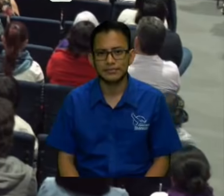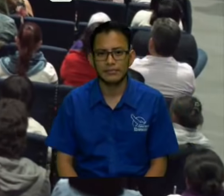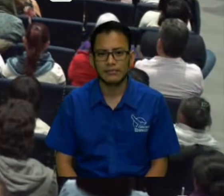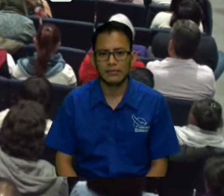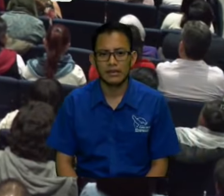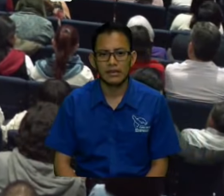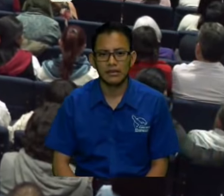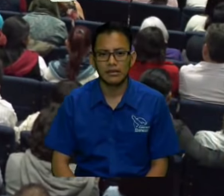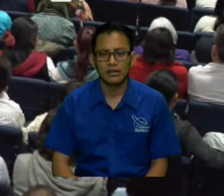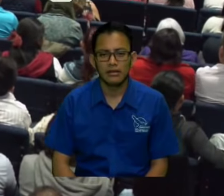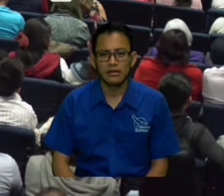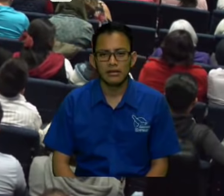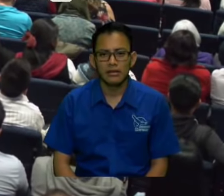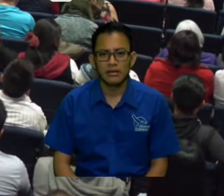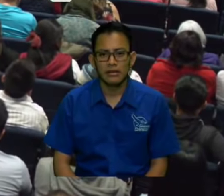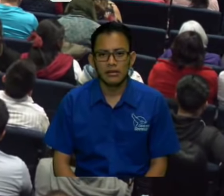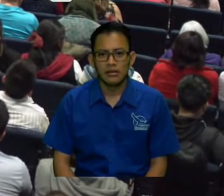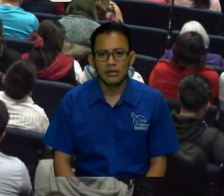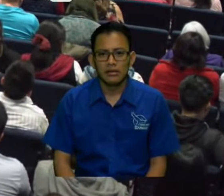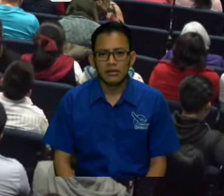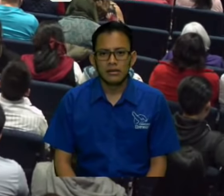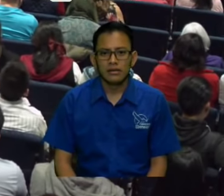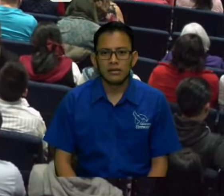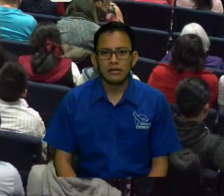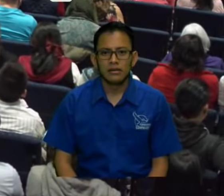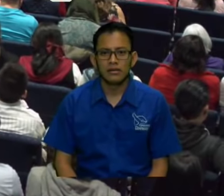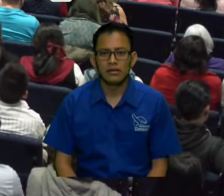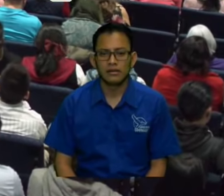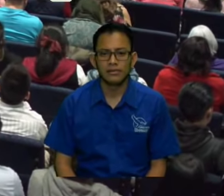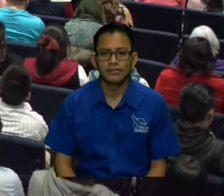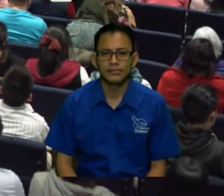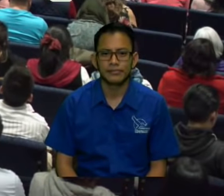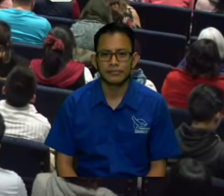Se me pasa, después se me pasa. Tal vez a alguno de ustedes no se le pase y me ayude a